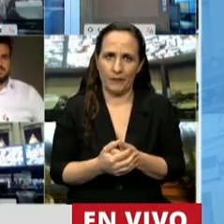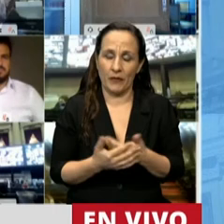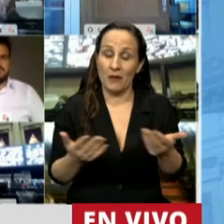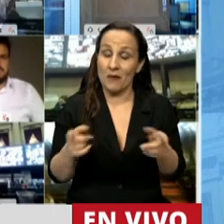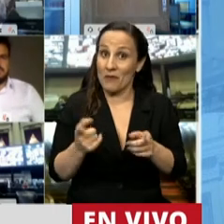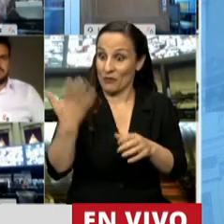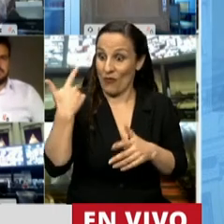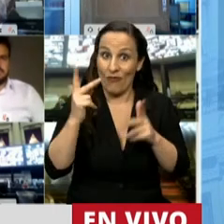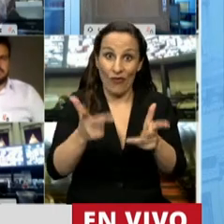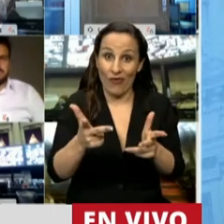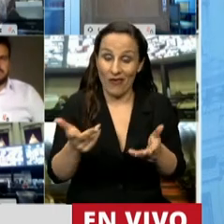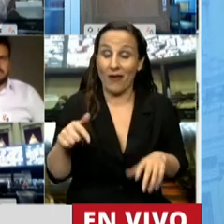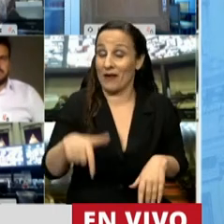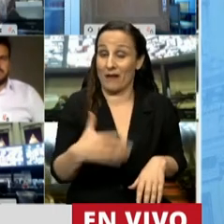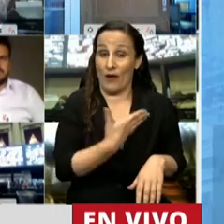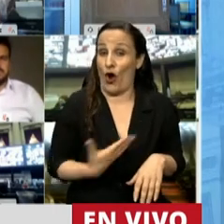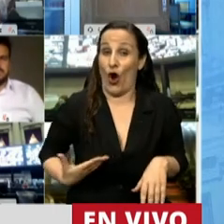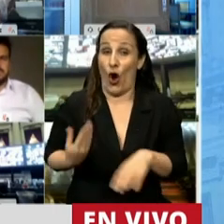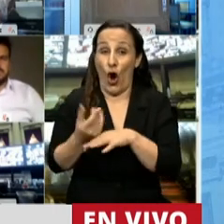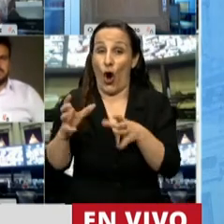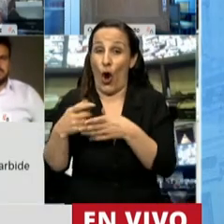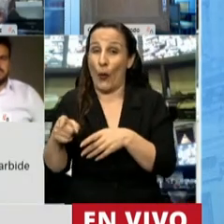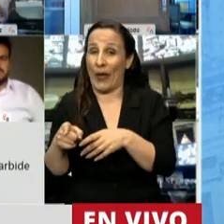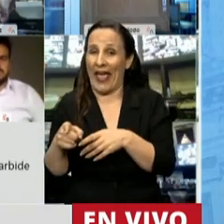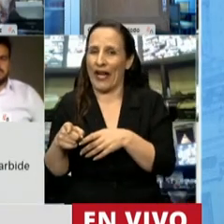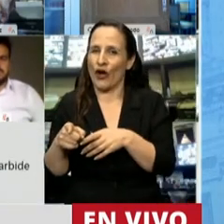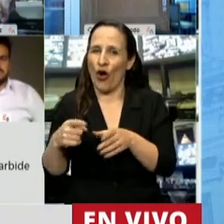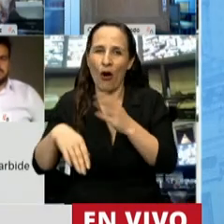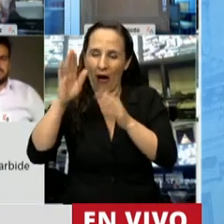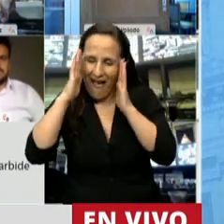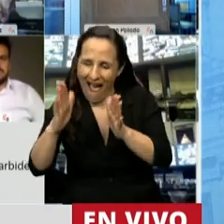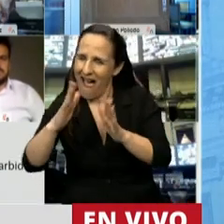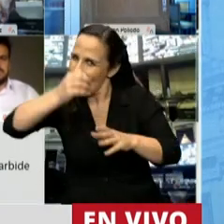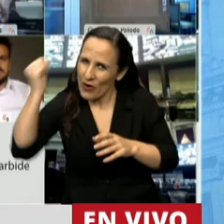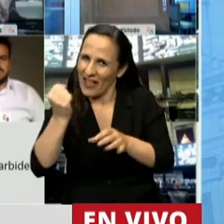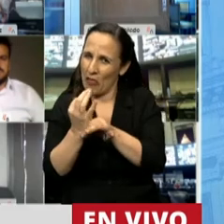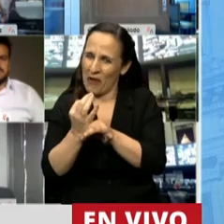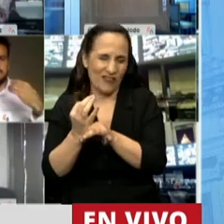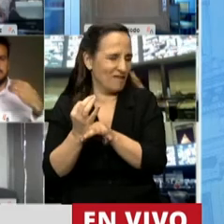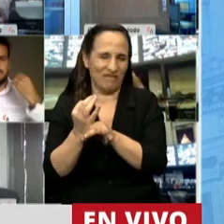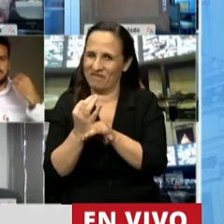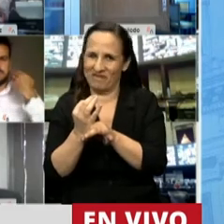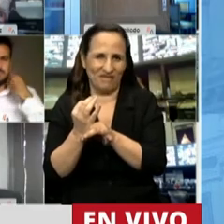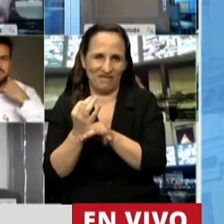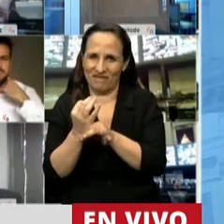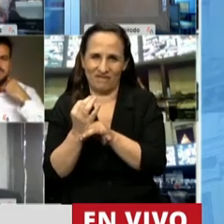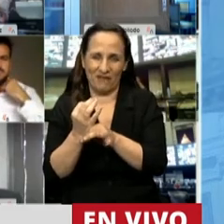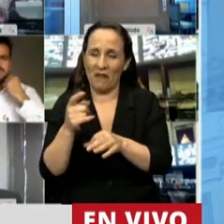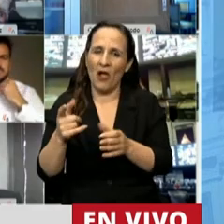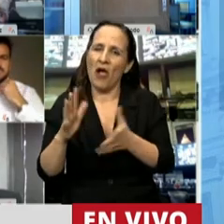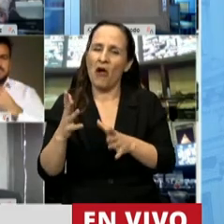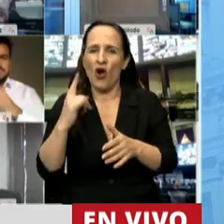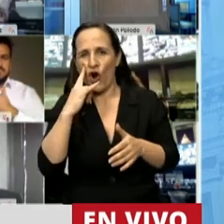Como dije al inicio, este gobierno nunca tuvo en su agenda la educación. Hay un gobierno que se siente